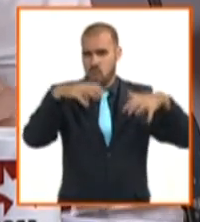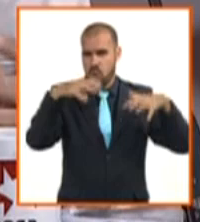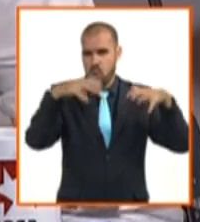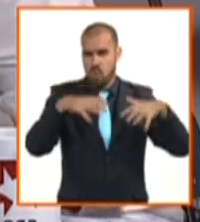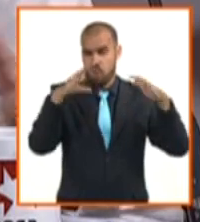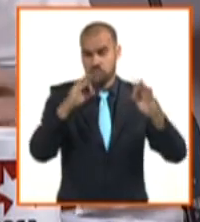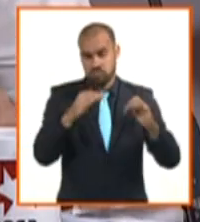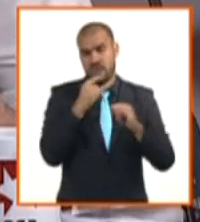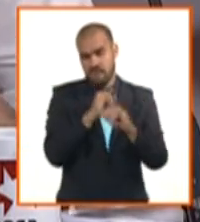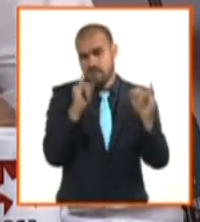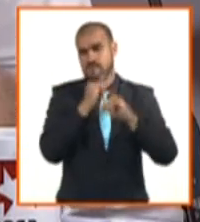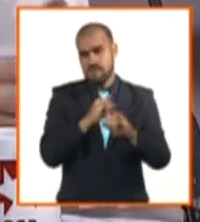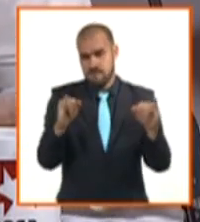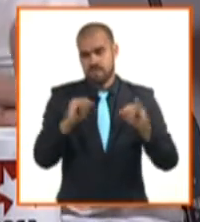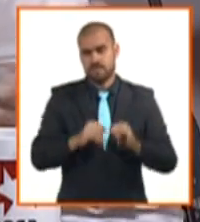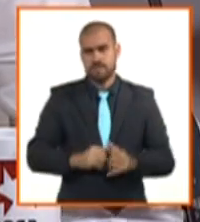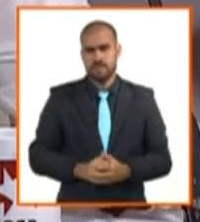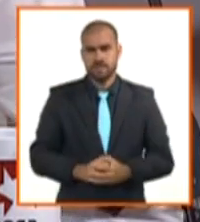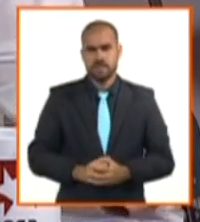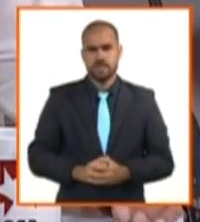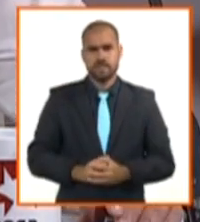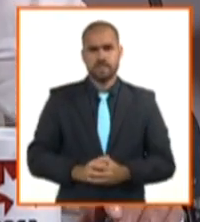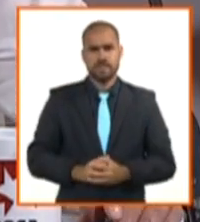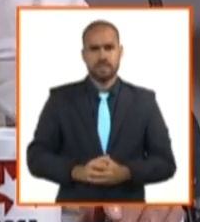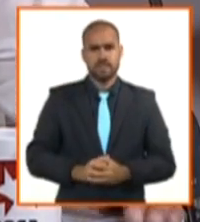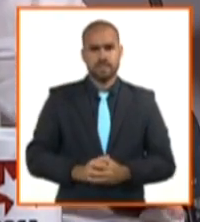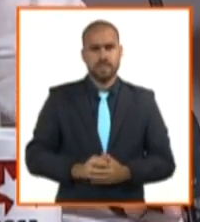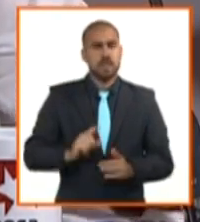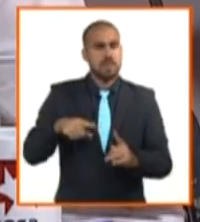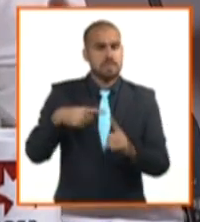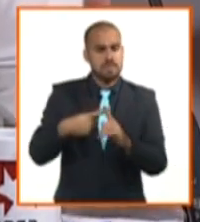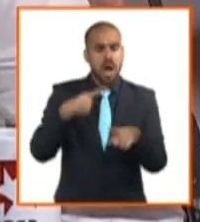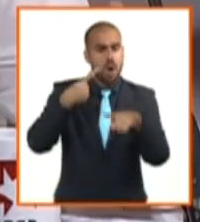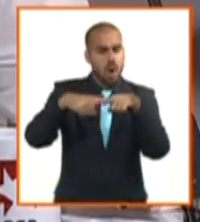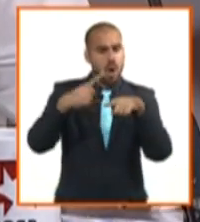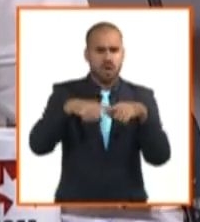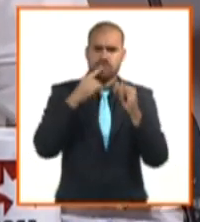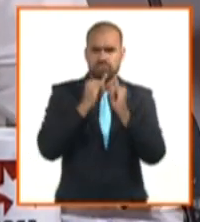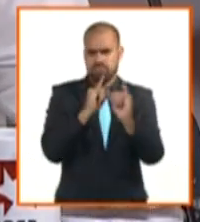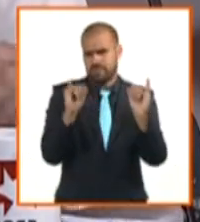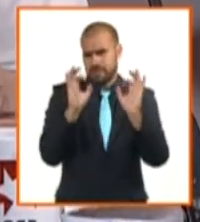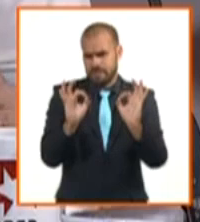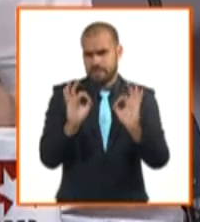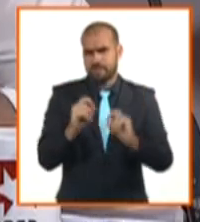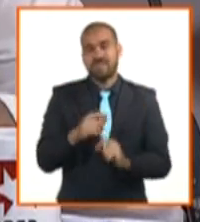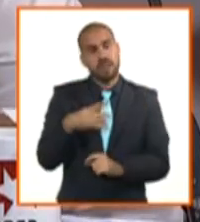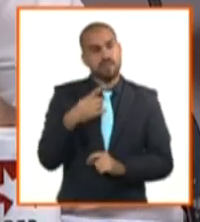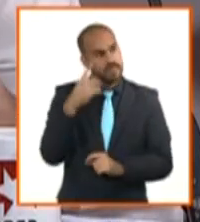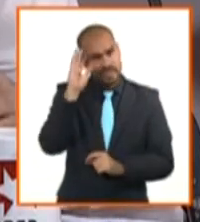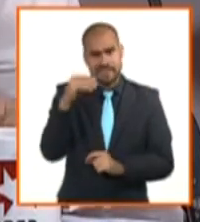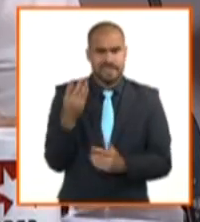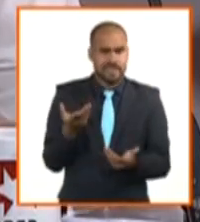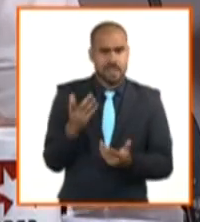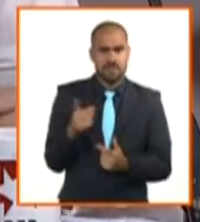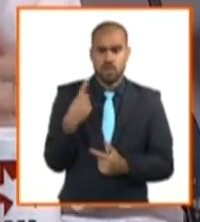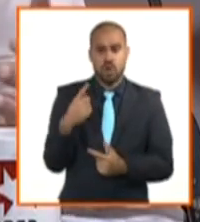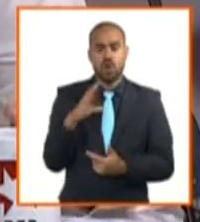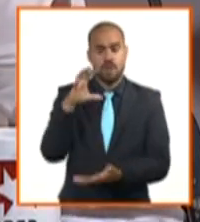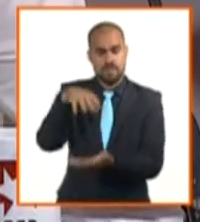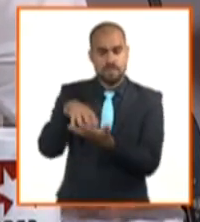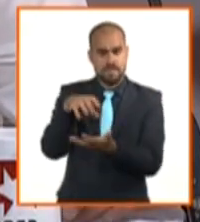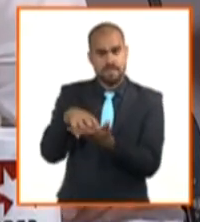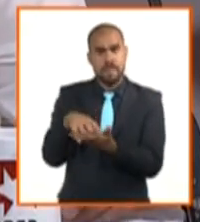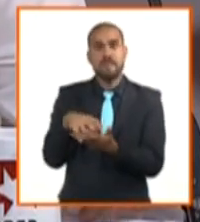en estas áreas y al igual que el resto de toda la información como es lógico el centro de pronóstico y el centro de meteorología marina